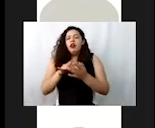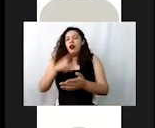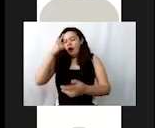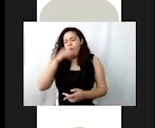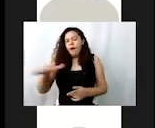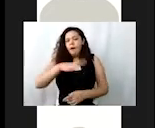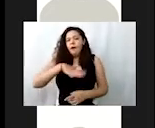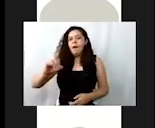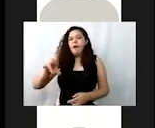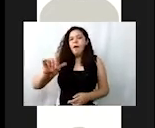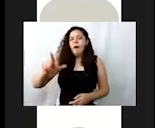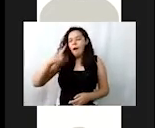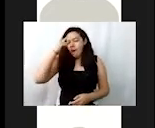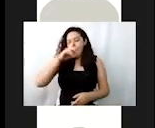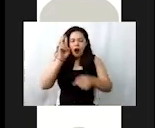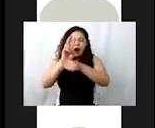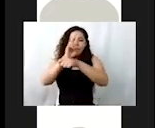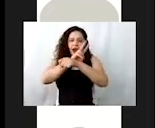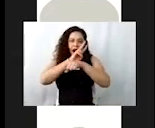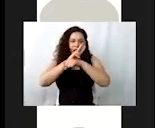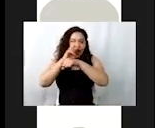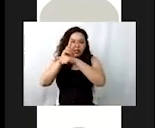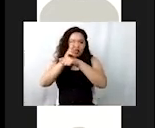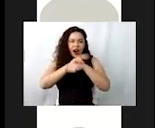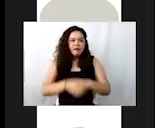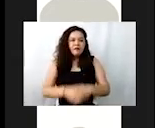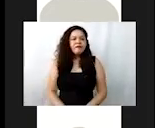sociedad civil en el tema de monitoreo